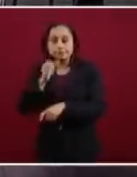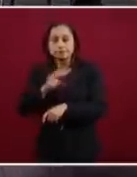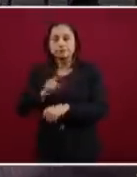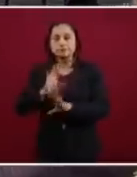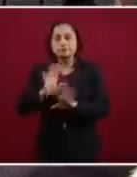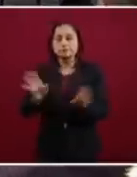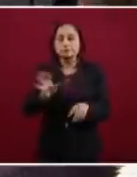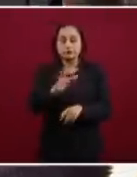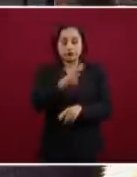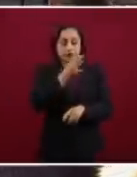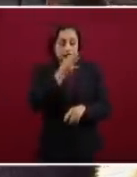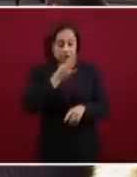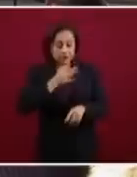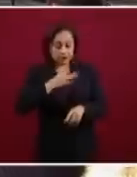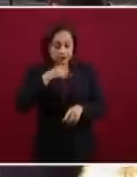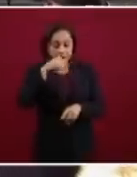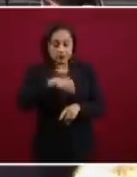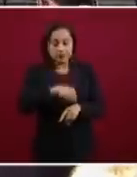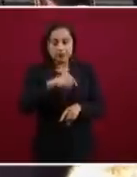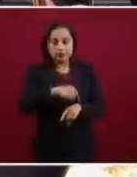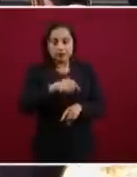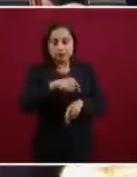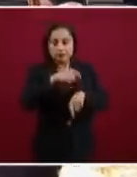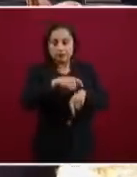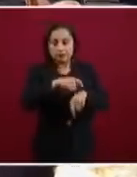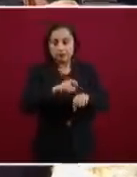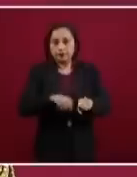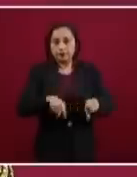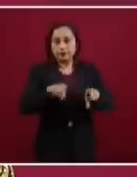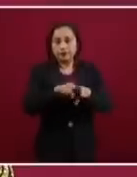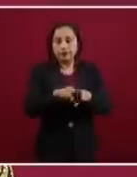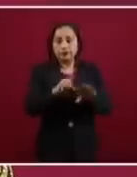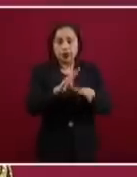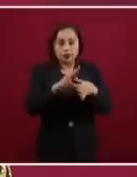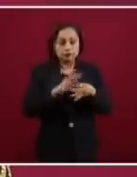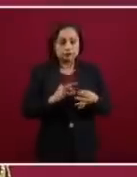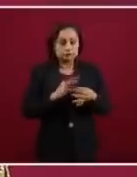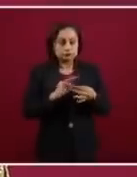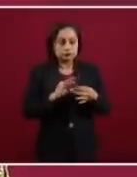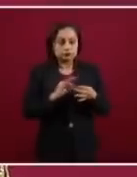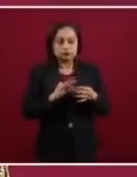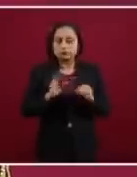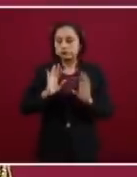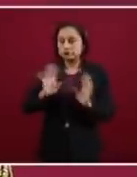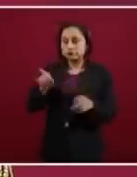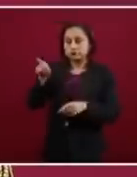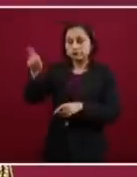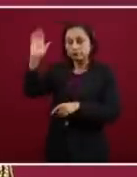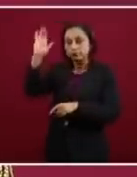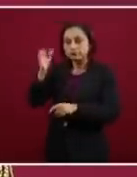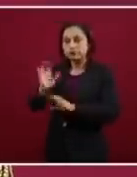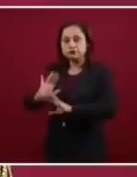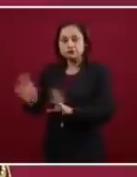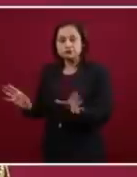informando de la situación y como todavía no teníamos la parte de